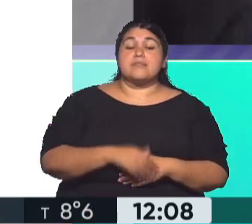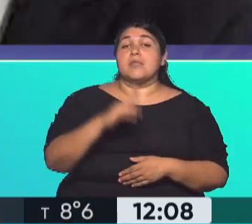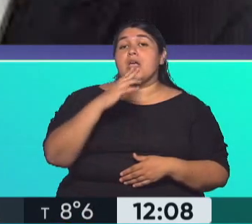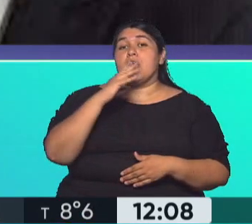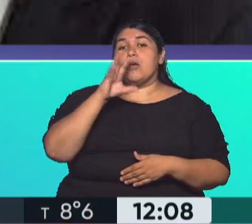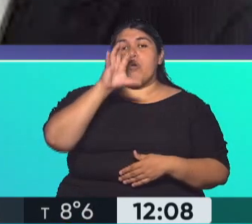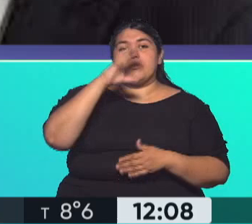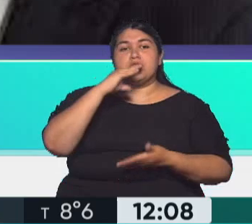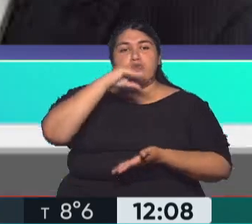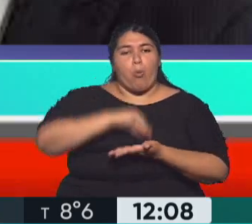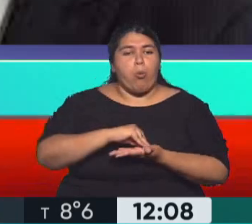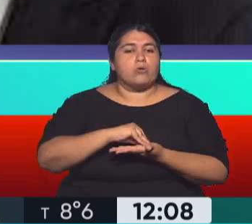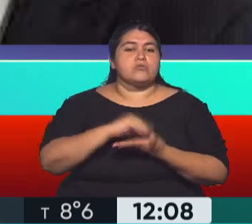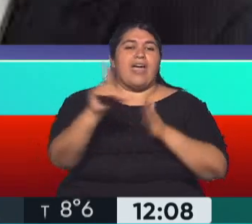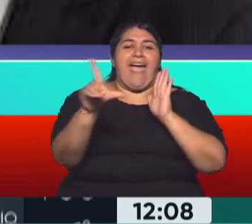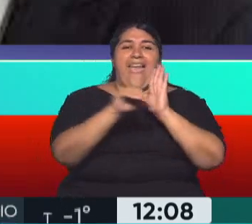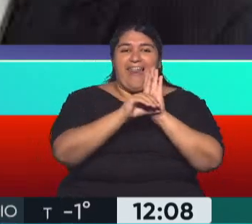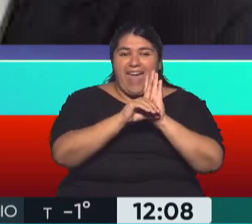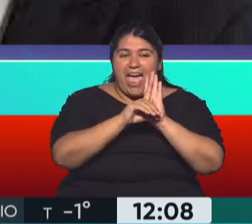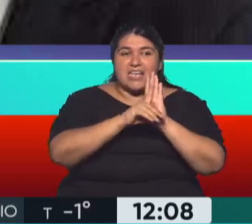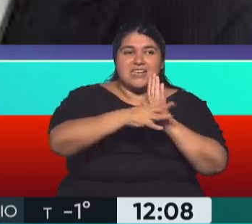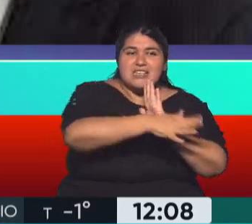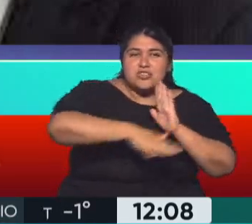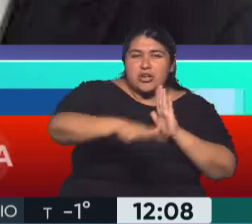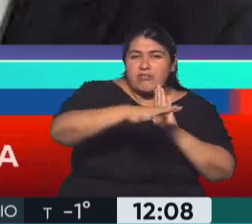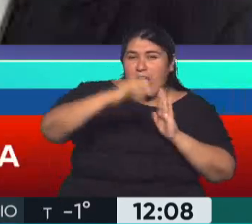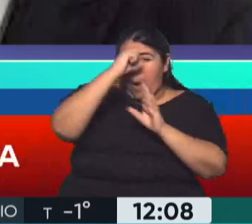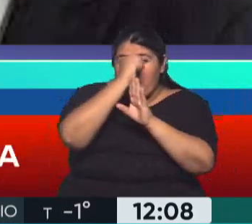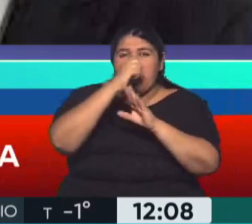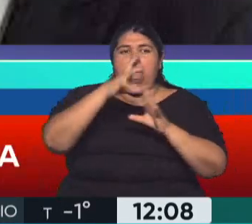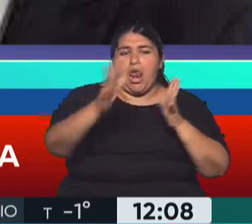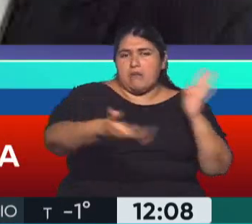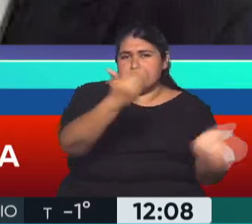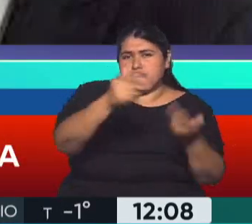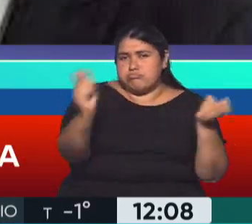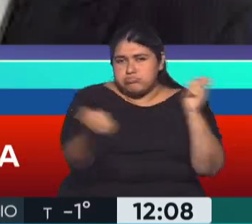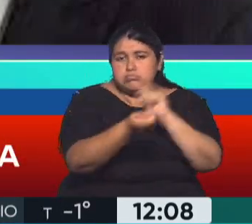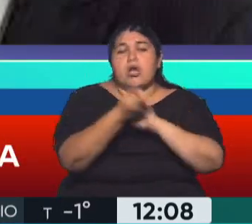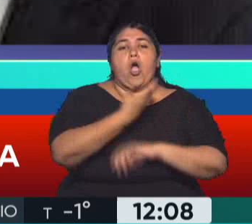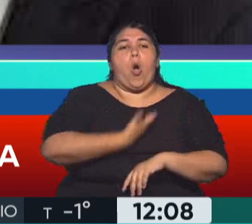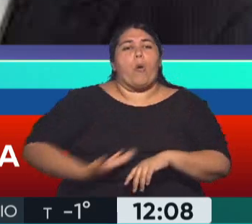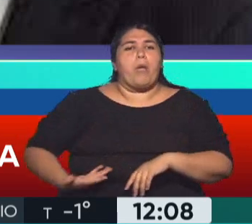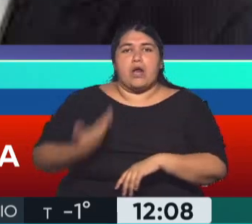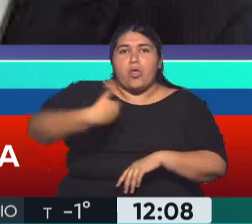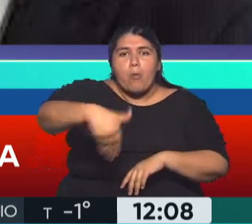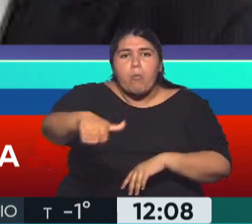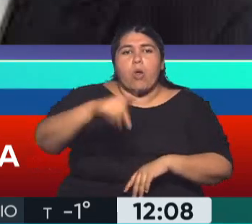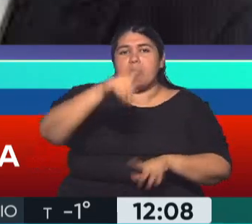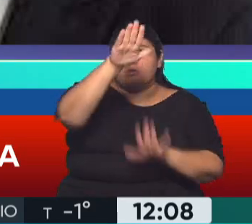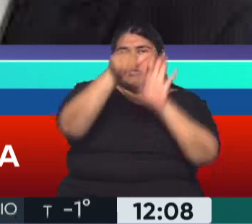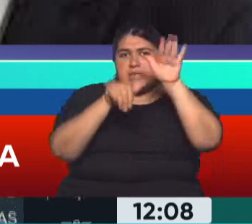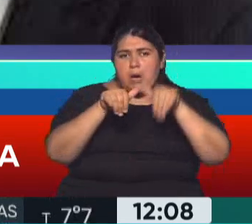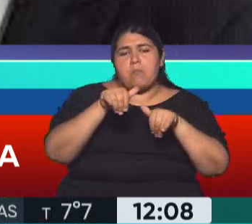Chubut suspendería la ley de zonificación minera y el gobernador Arcioni estaría convocando en las próximas horas a